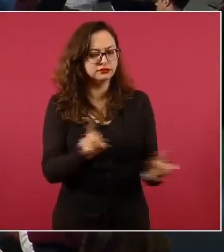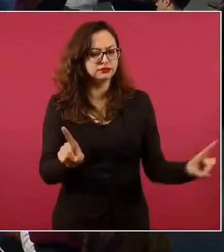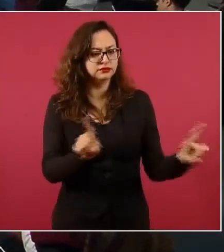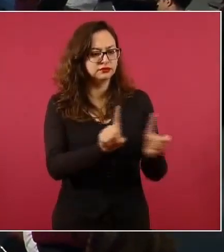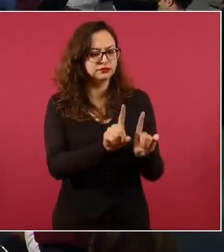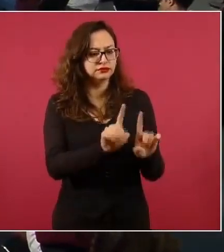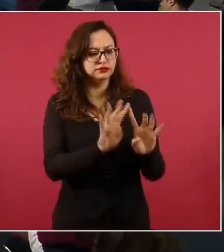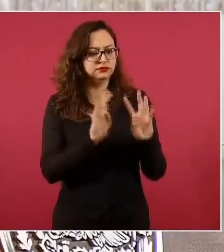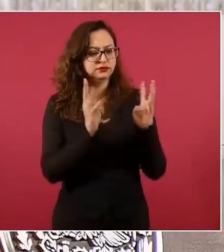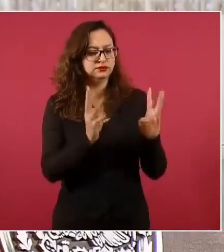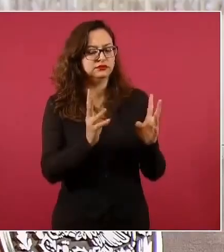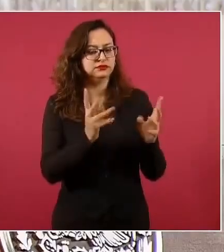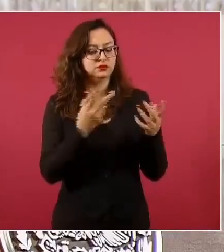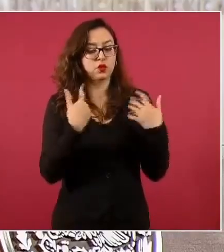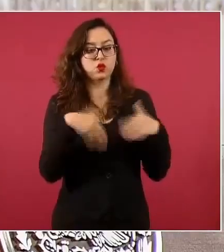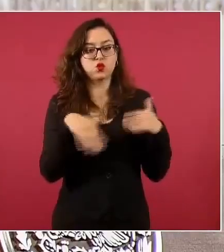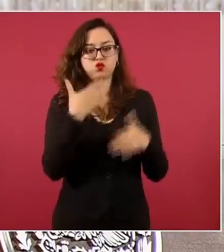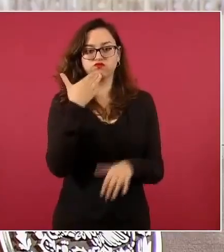puros expertos.